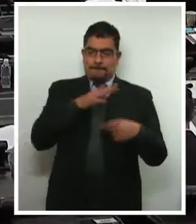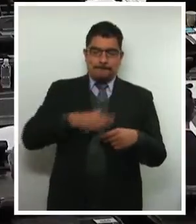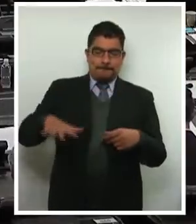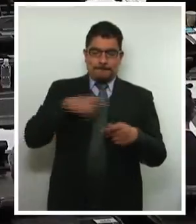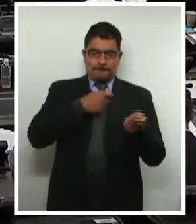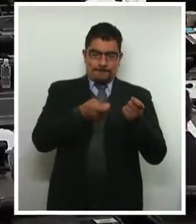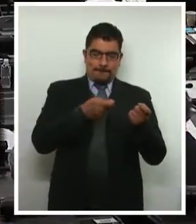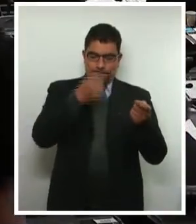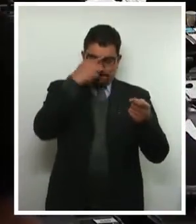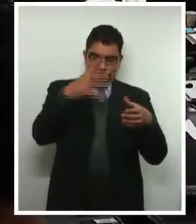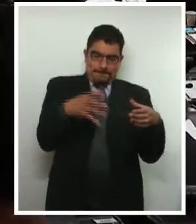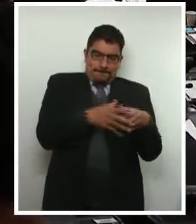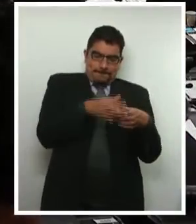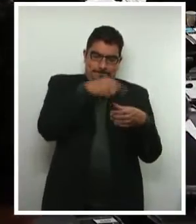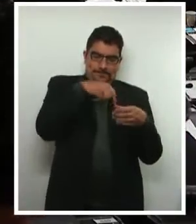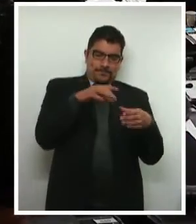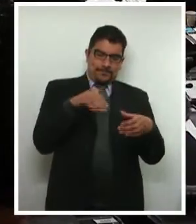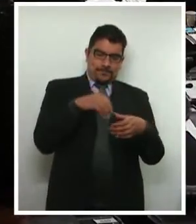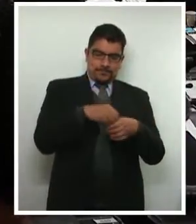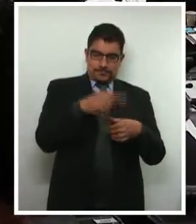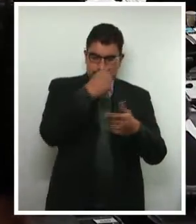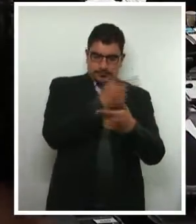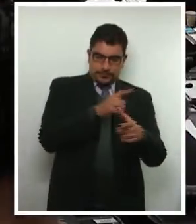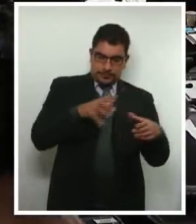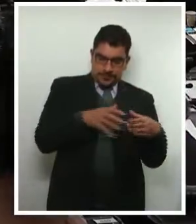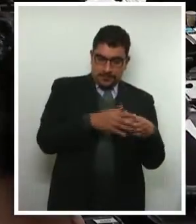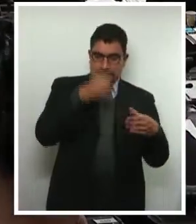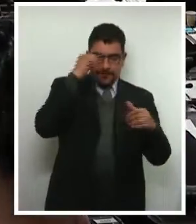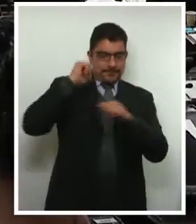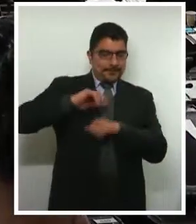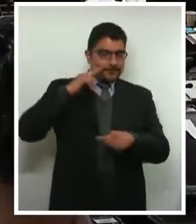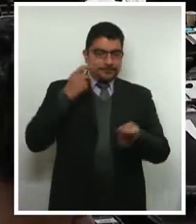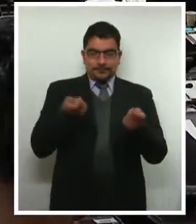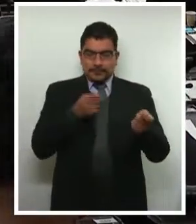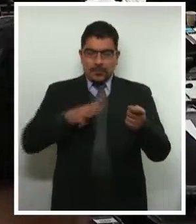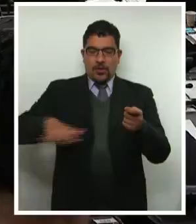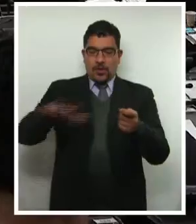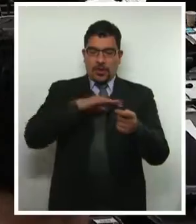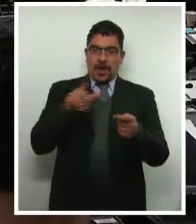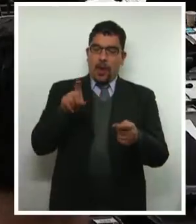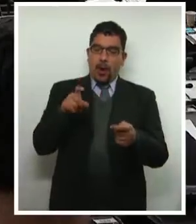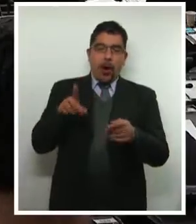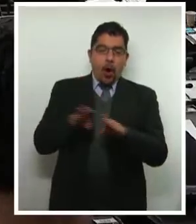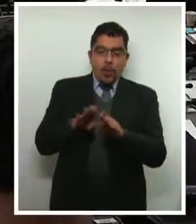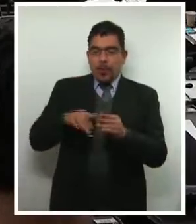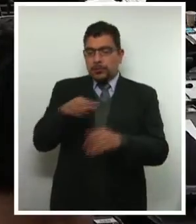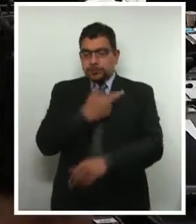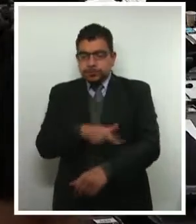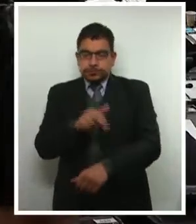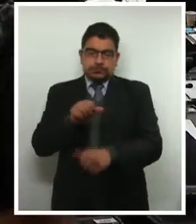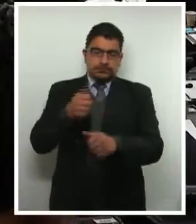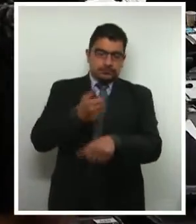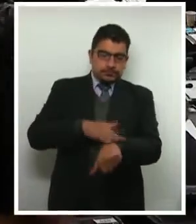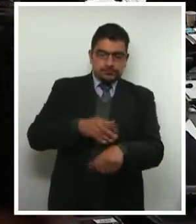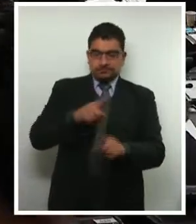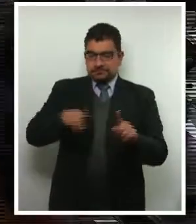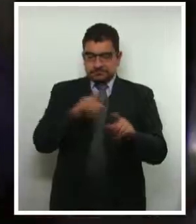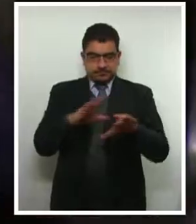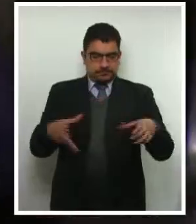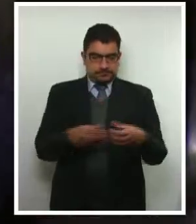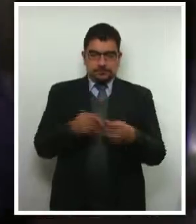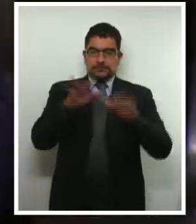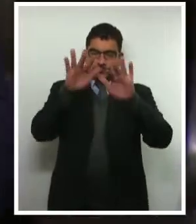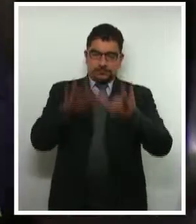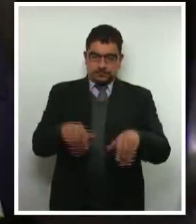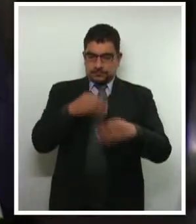público descentralizado de encargado de la gestión sustentable del agua, que es ese documento se les